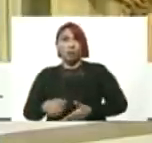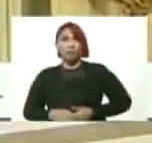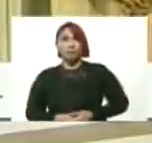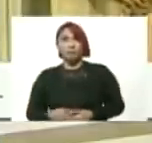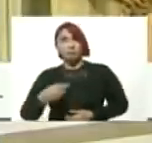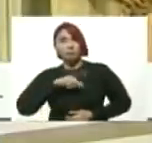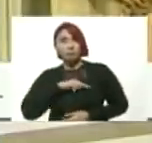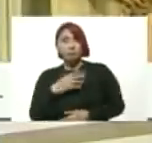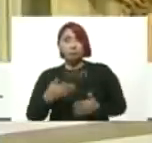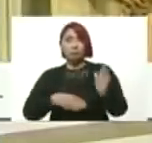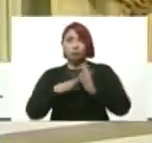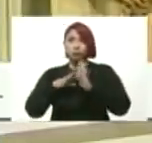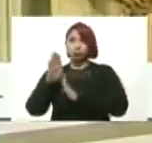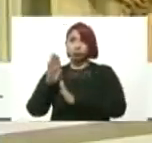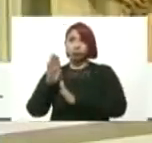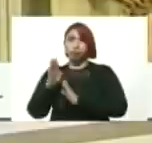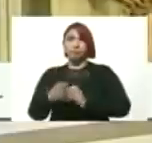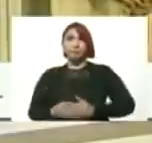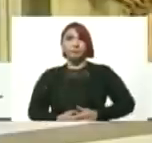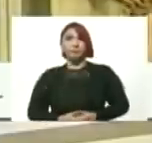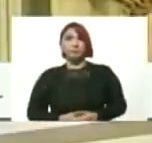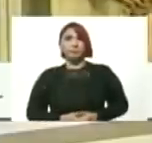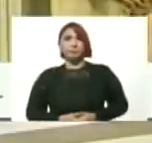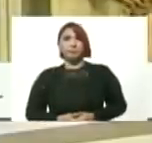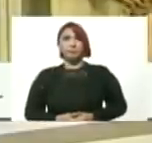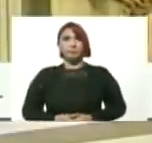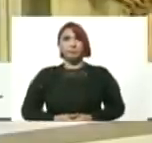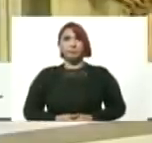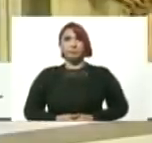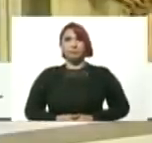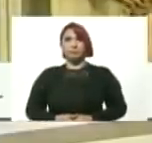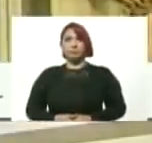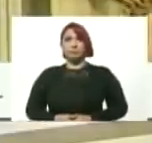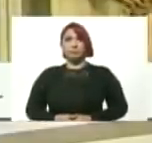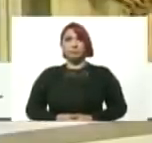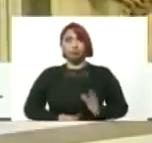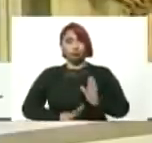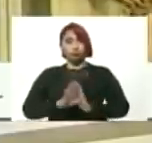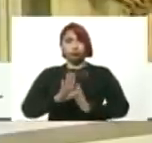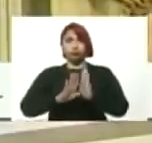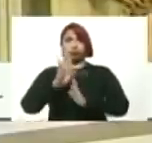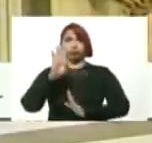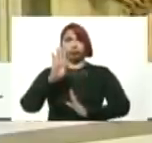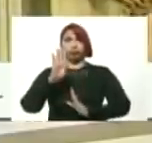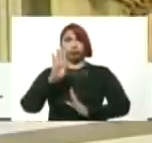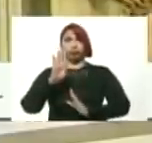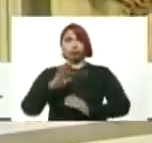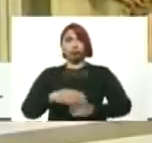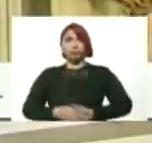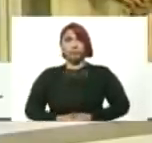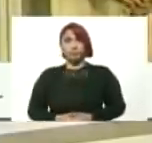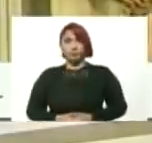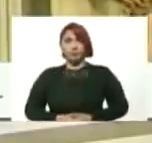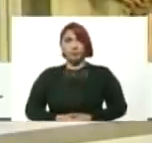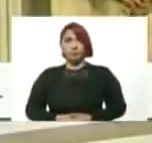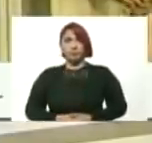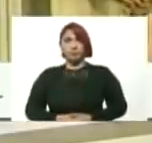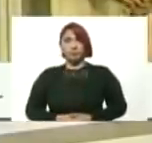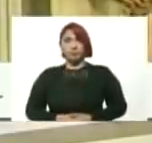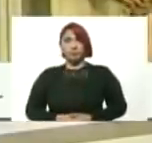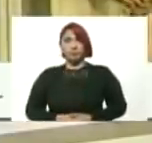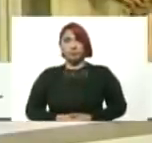desarrollar el desarrollo valga la expresión la redundancia el desarrollo